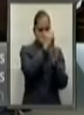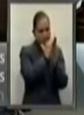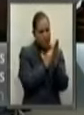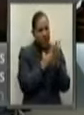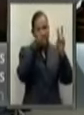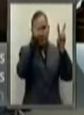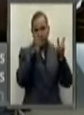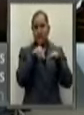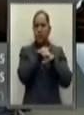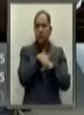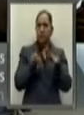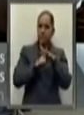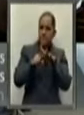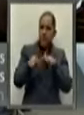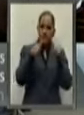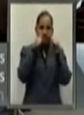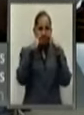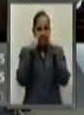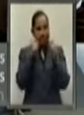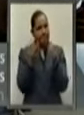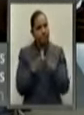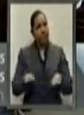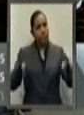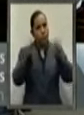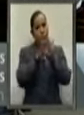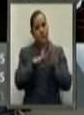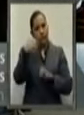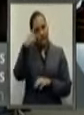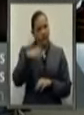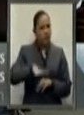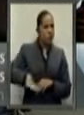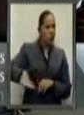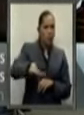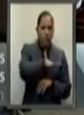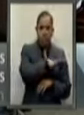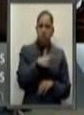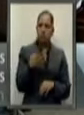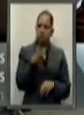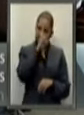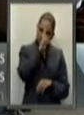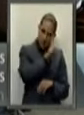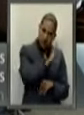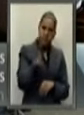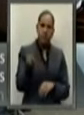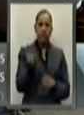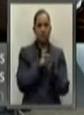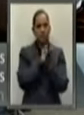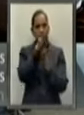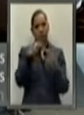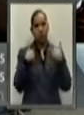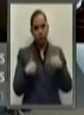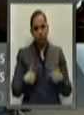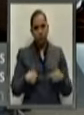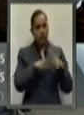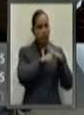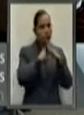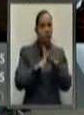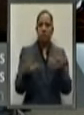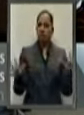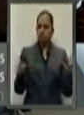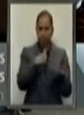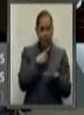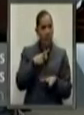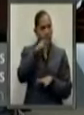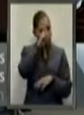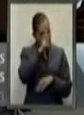acciones precisas de fomento de una cultura democrática en favor del respeto a los derechos humanos y combate a la discriminación